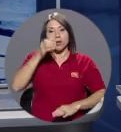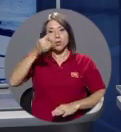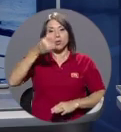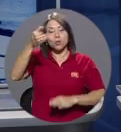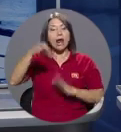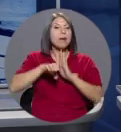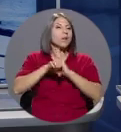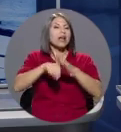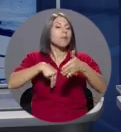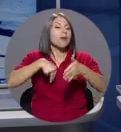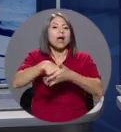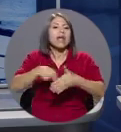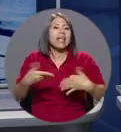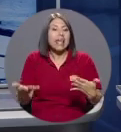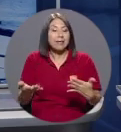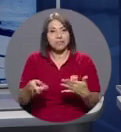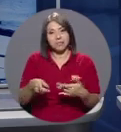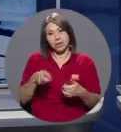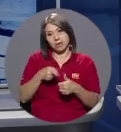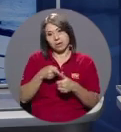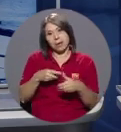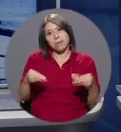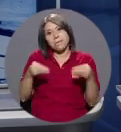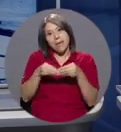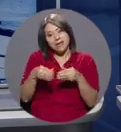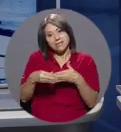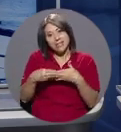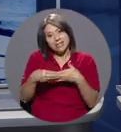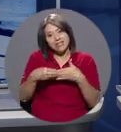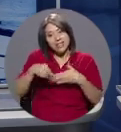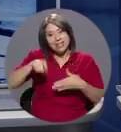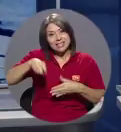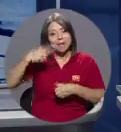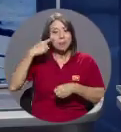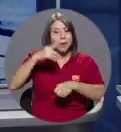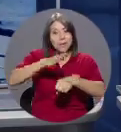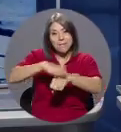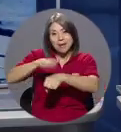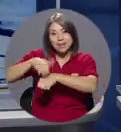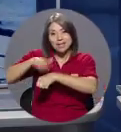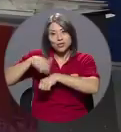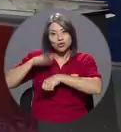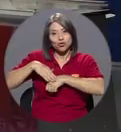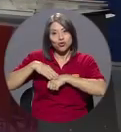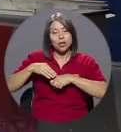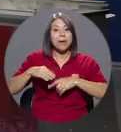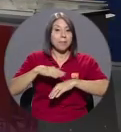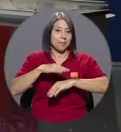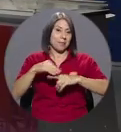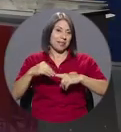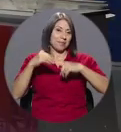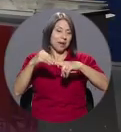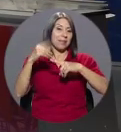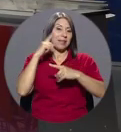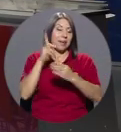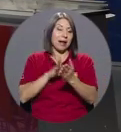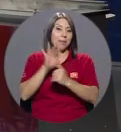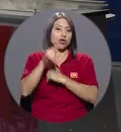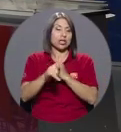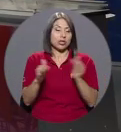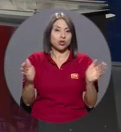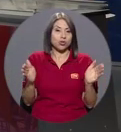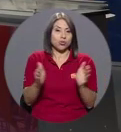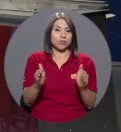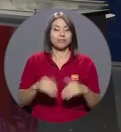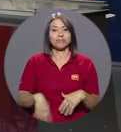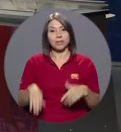desarrollar la acuacultura. Entre esos podríamos citar, bueno, un poquito más de flexibilización en los permisos, ¿verdad? Principalmente para